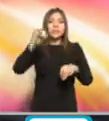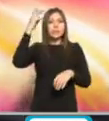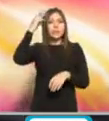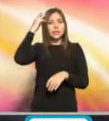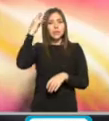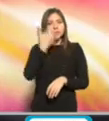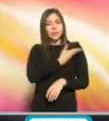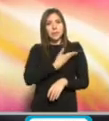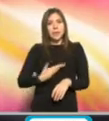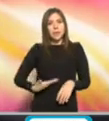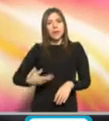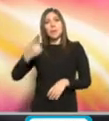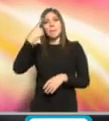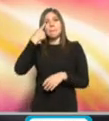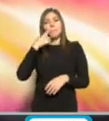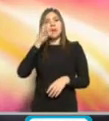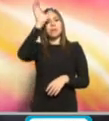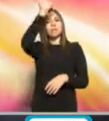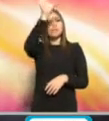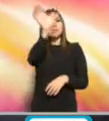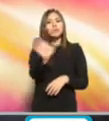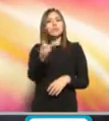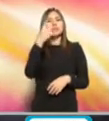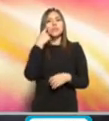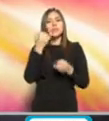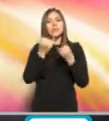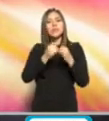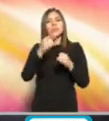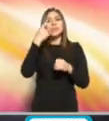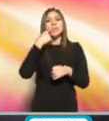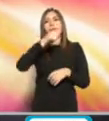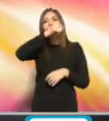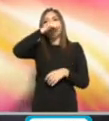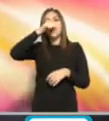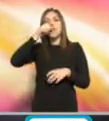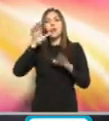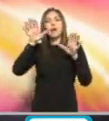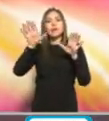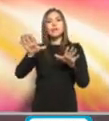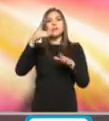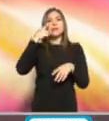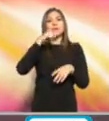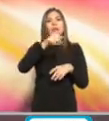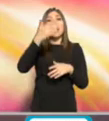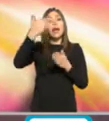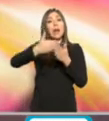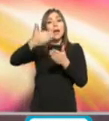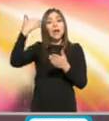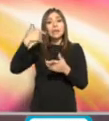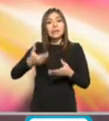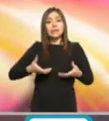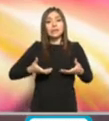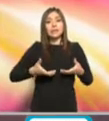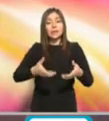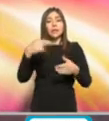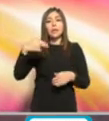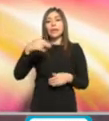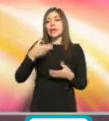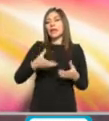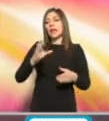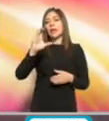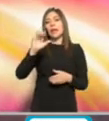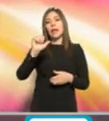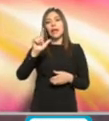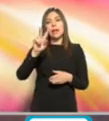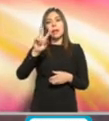a don Benito Juárez, el hemiciclo. Pero antes de esto se llamaba Calle del Calvario. Y ahí durante casi 3